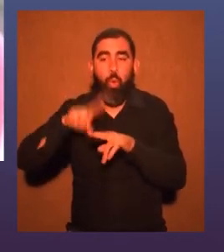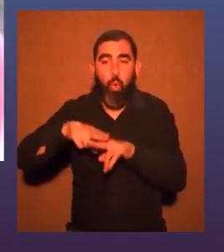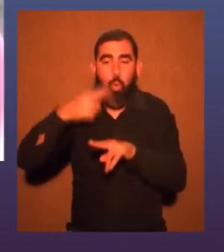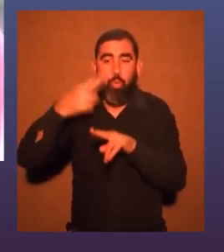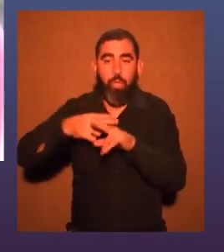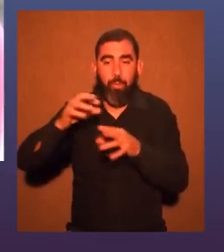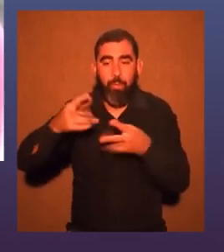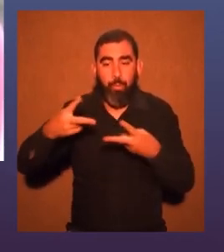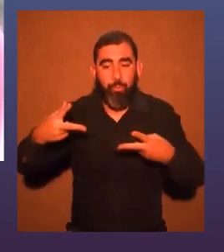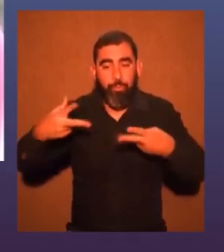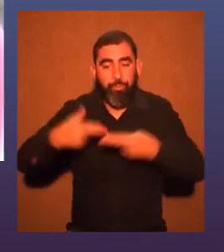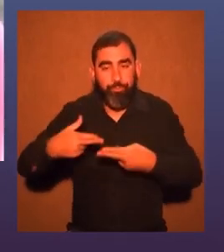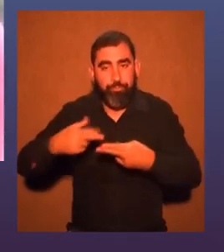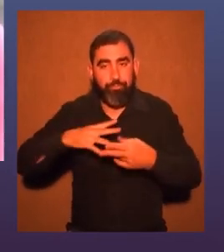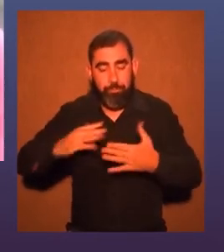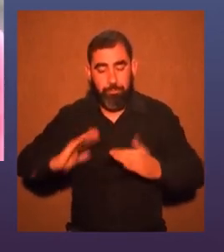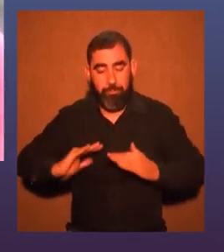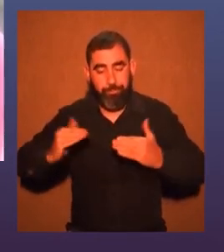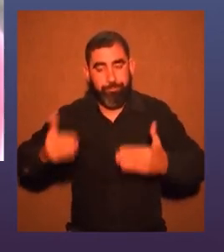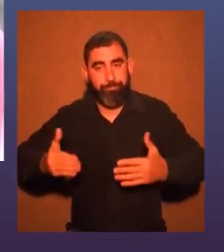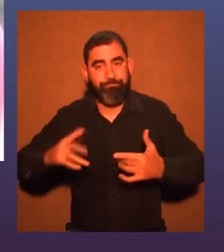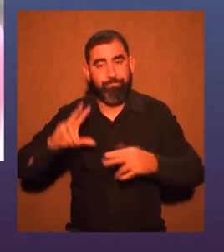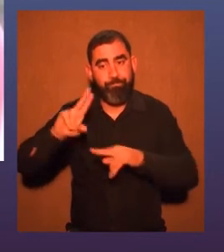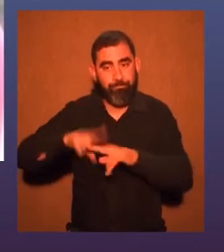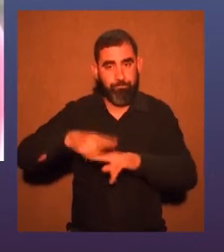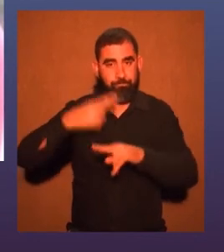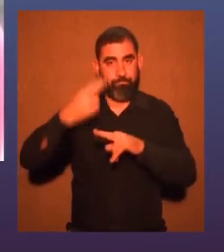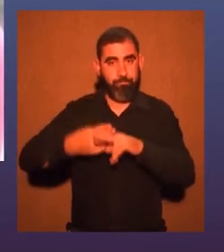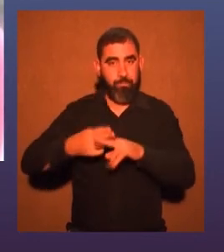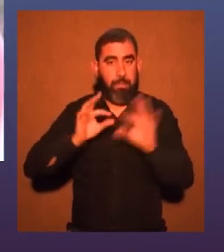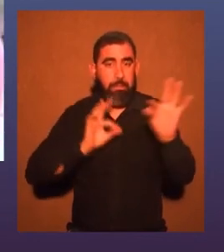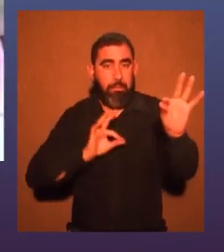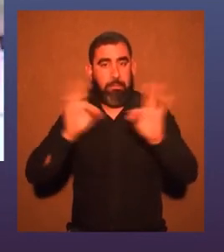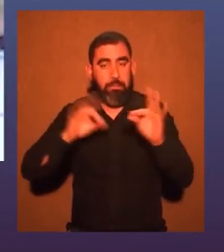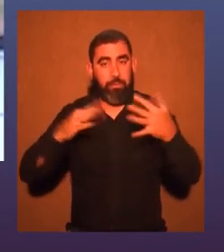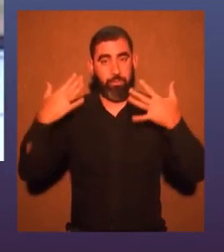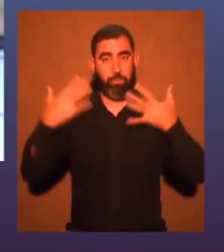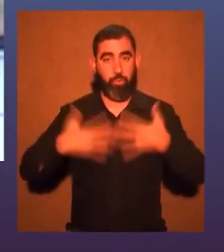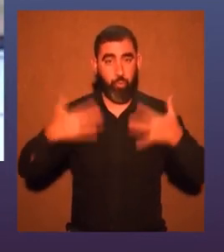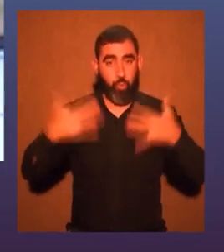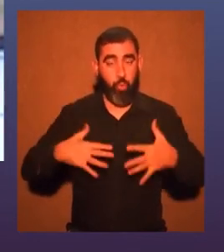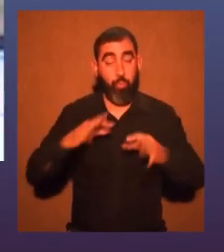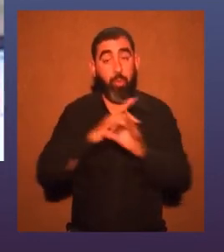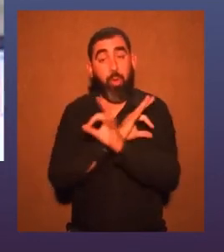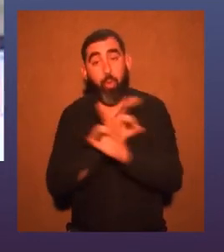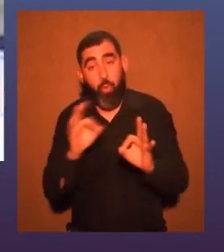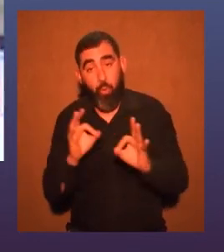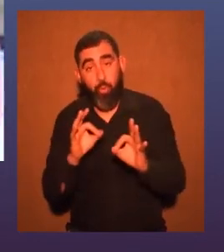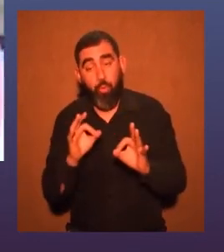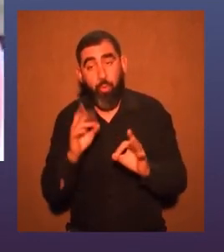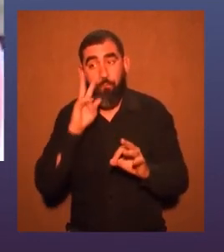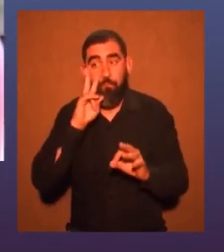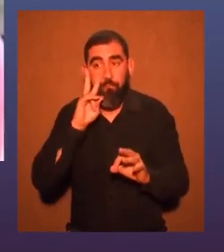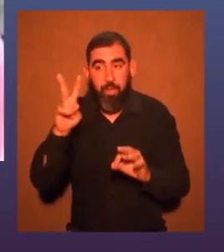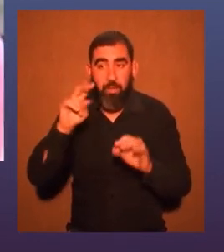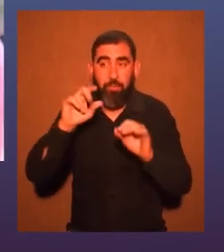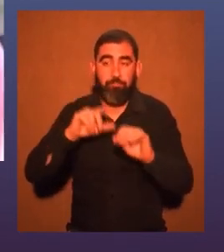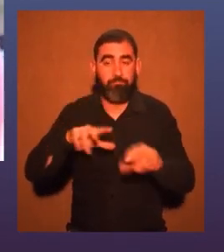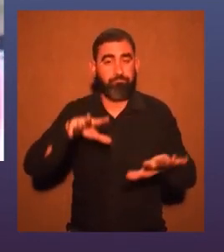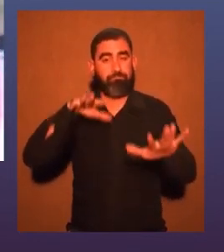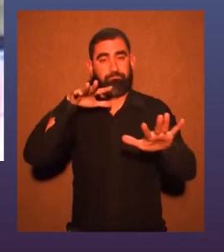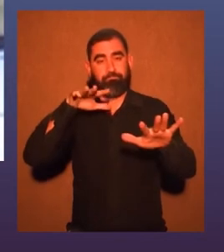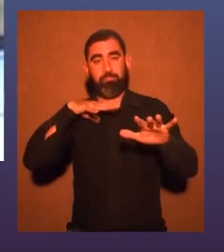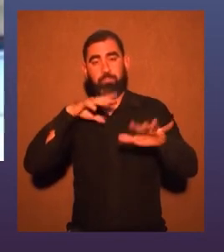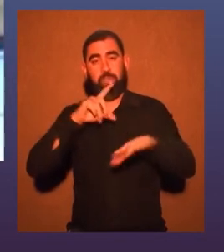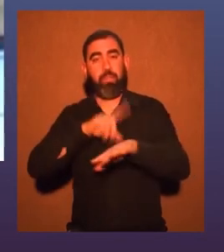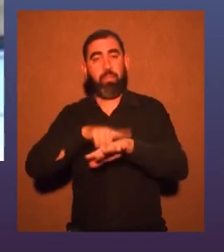empezar a replantear nuevamente detalles del vestuario, o ves que la escenografía lleva